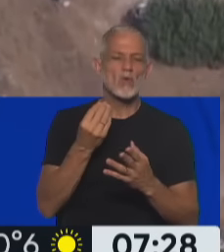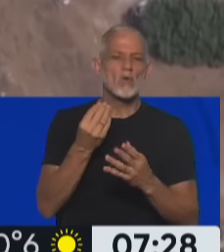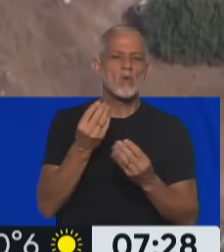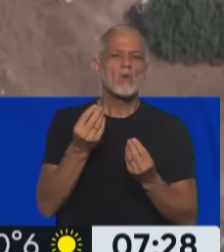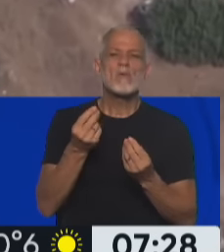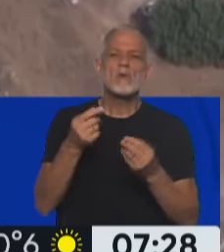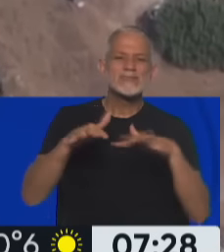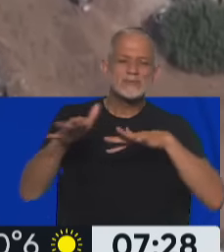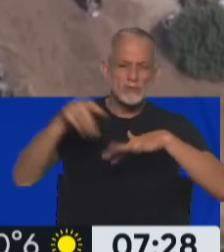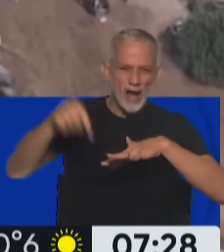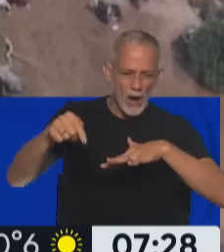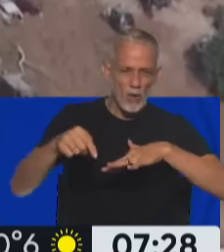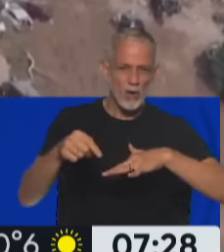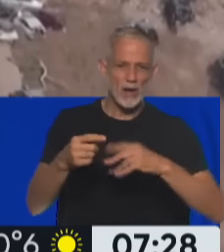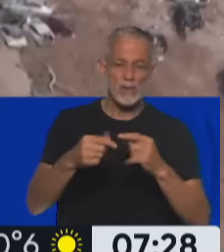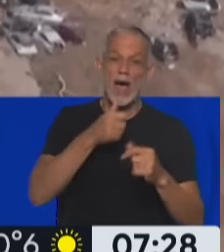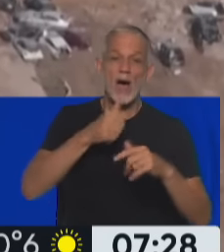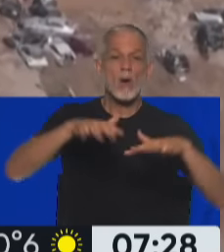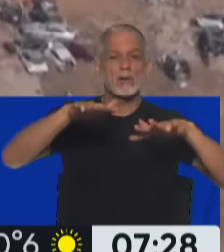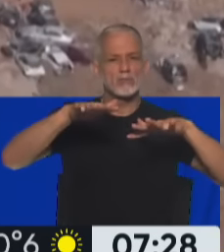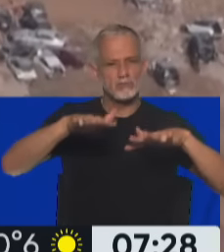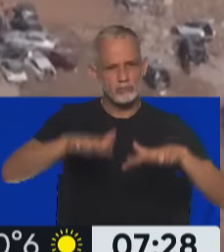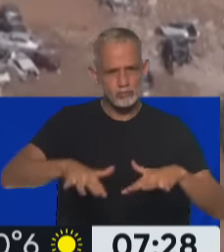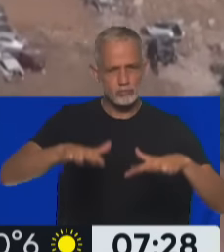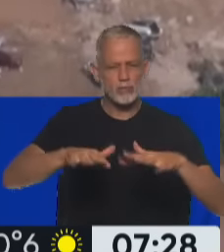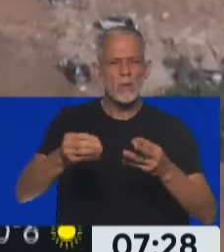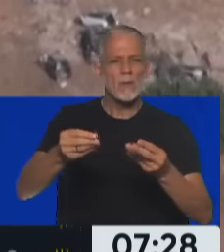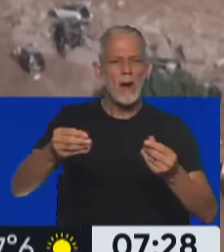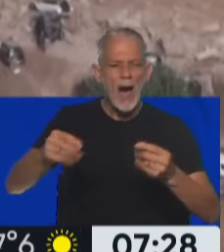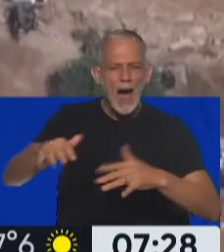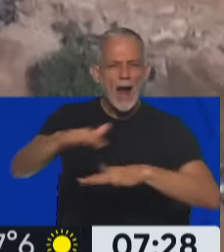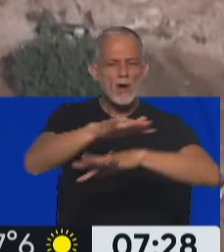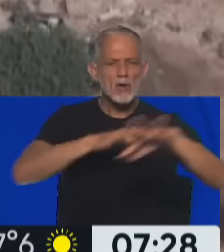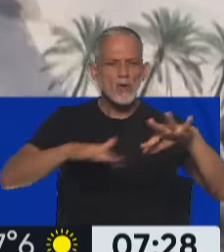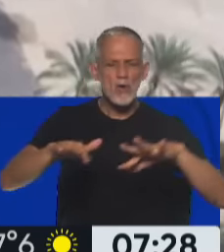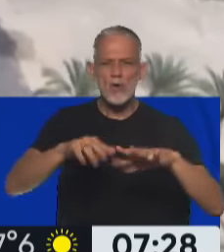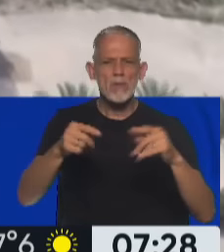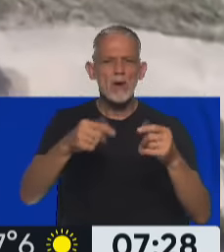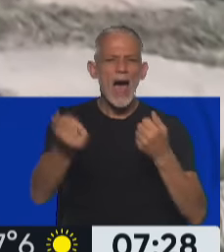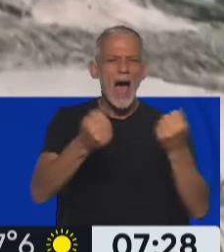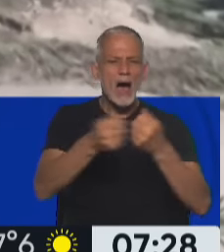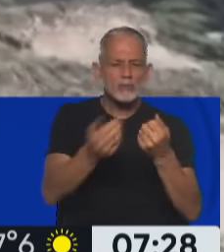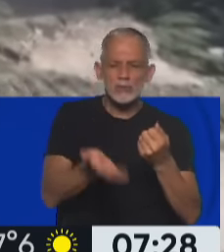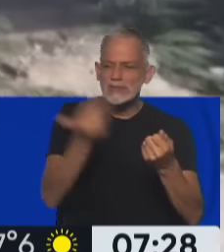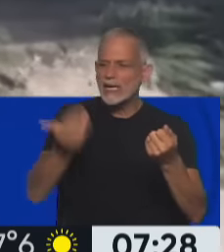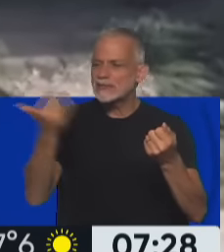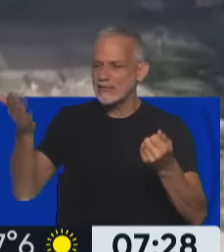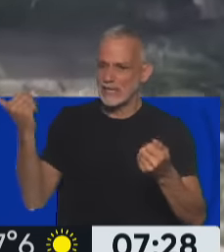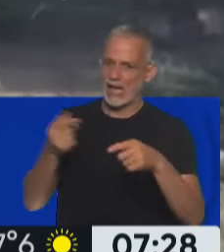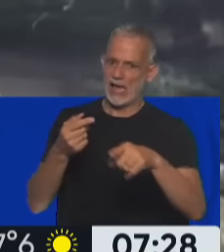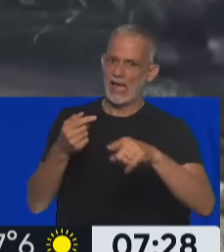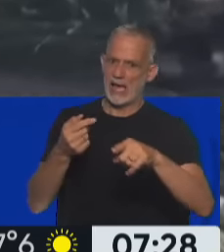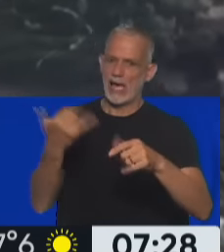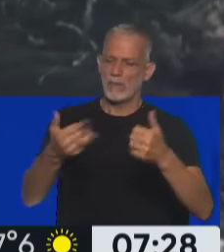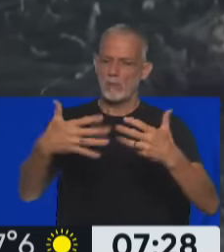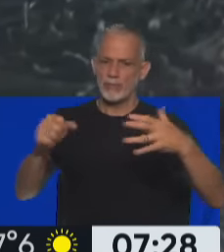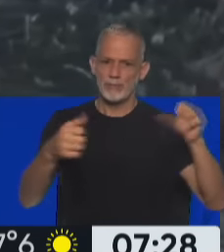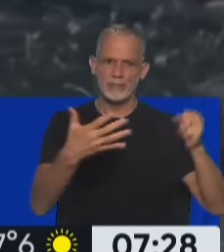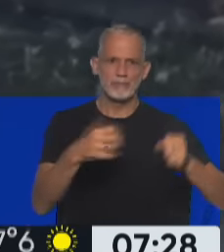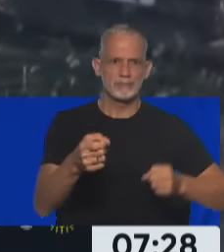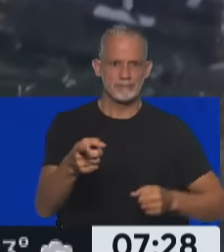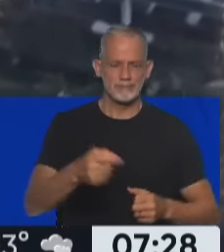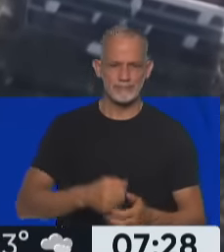la situación. Cuando empezó a bajar el agua, el barro y pudieron levantar coches, ya se vio otra situación, lamentablemente.